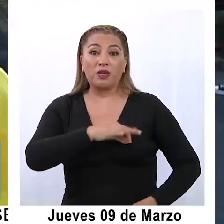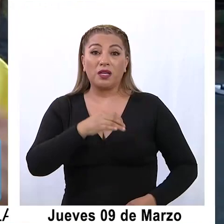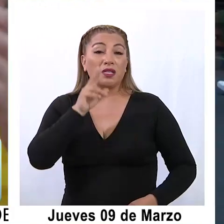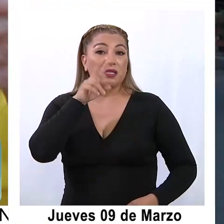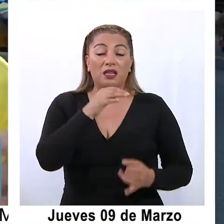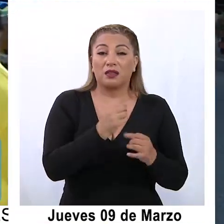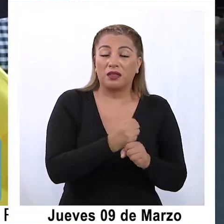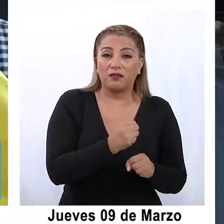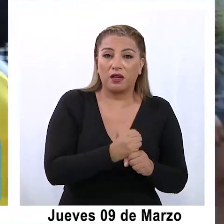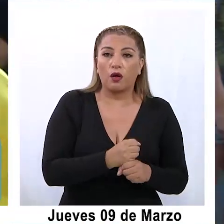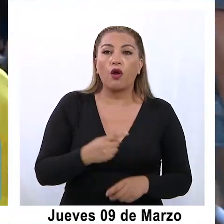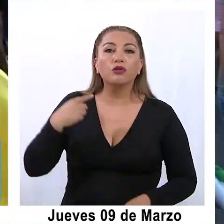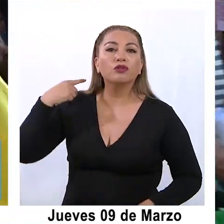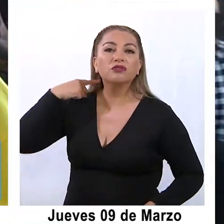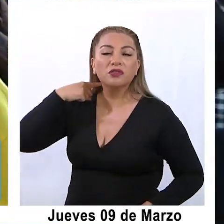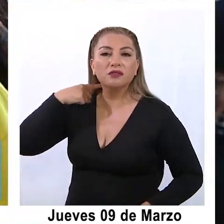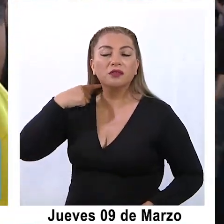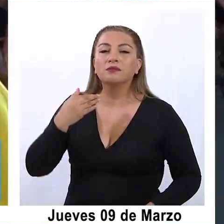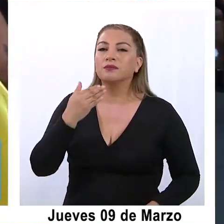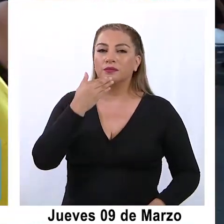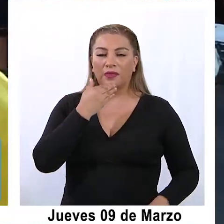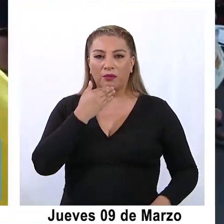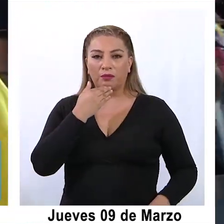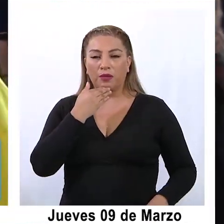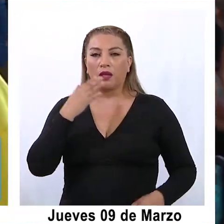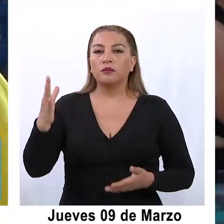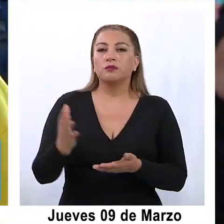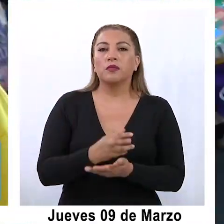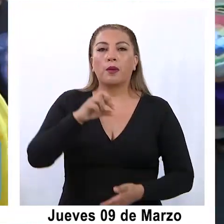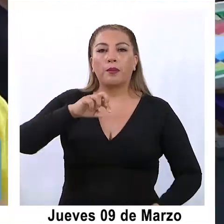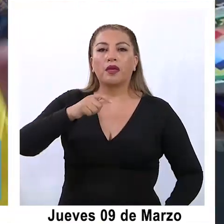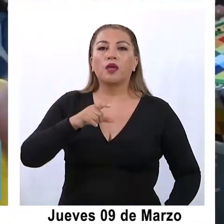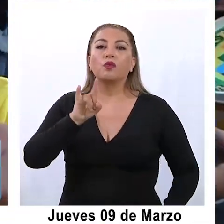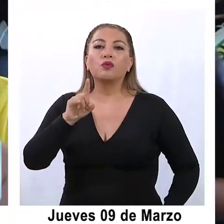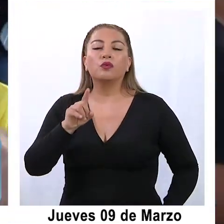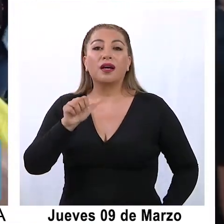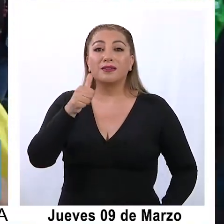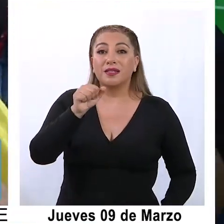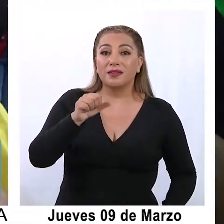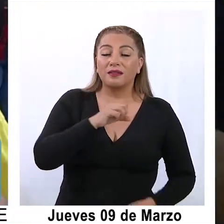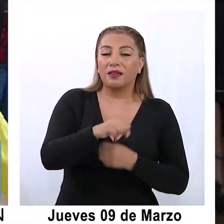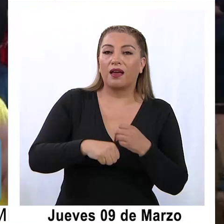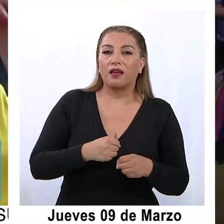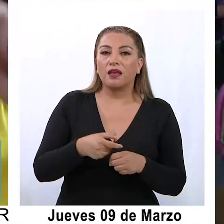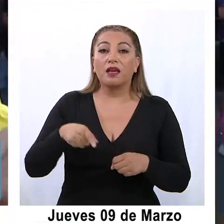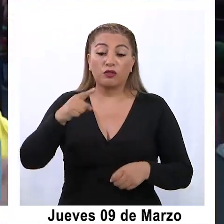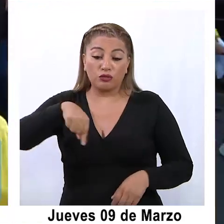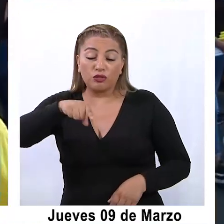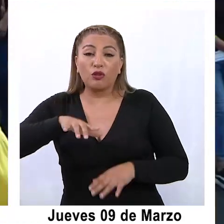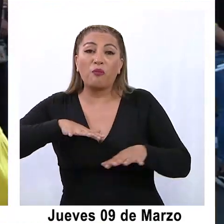de conciencia que también podamos optar a la PGU a los 60 años. Y esa, como